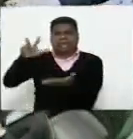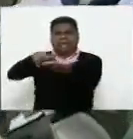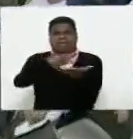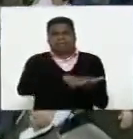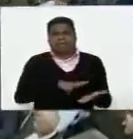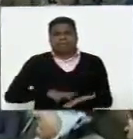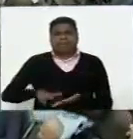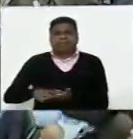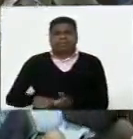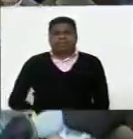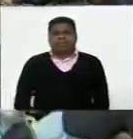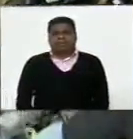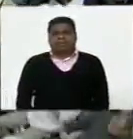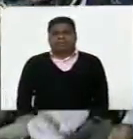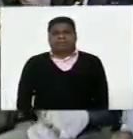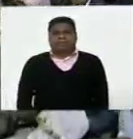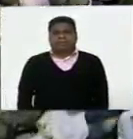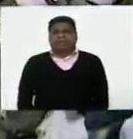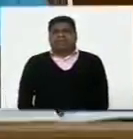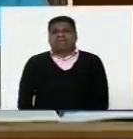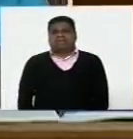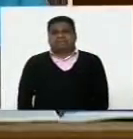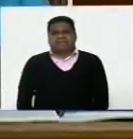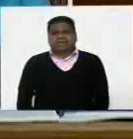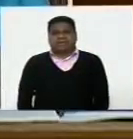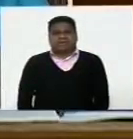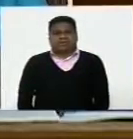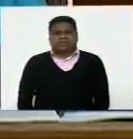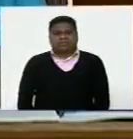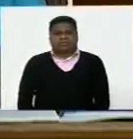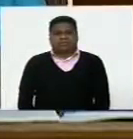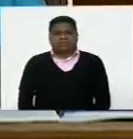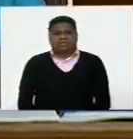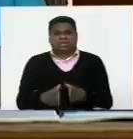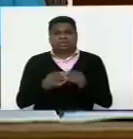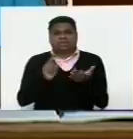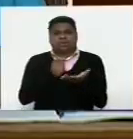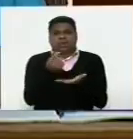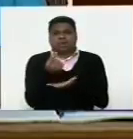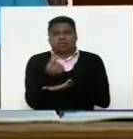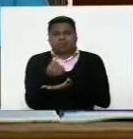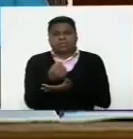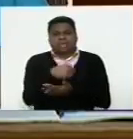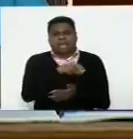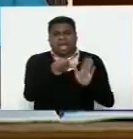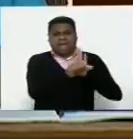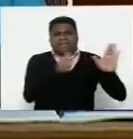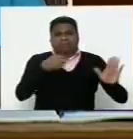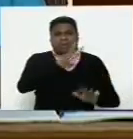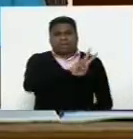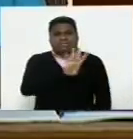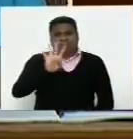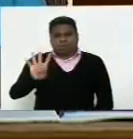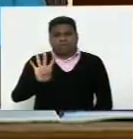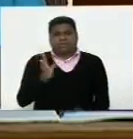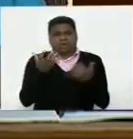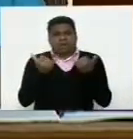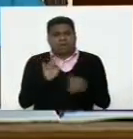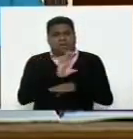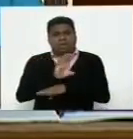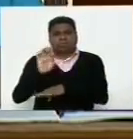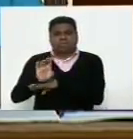aprobado. Siguiente artículo, por favor. Derecho a la protección socioeconómica, artículo 24. El Estado garantizará la